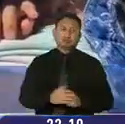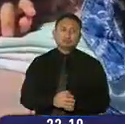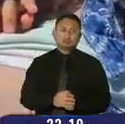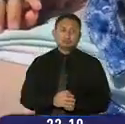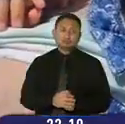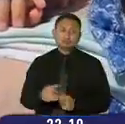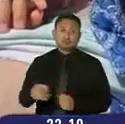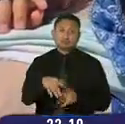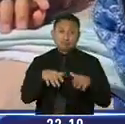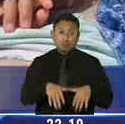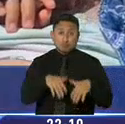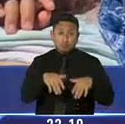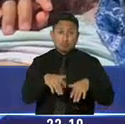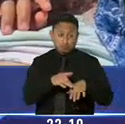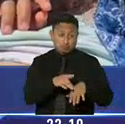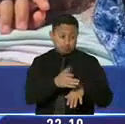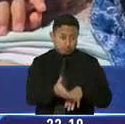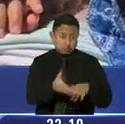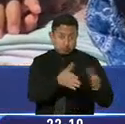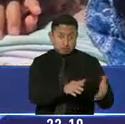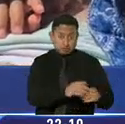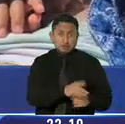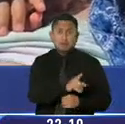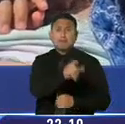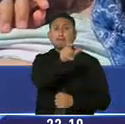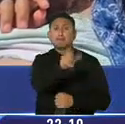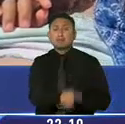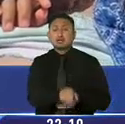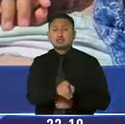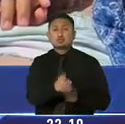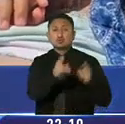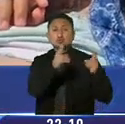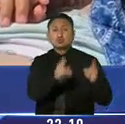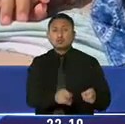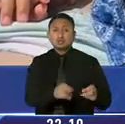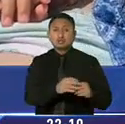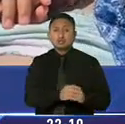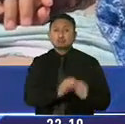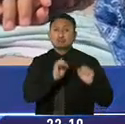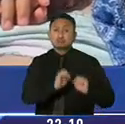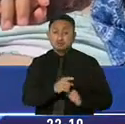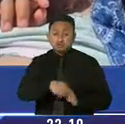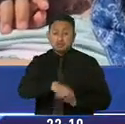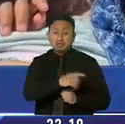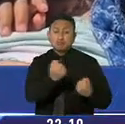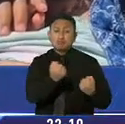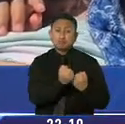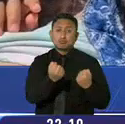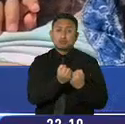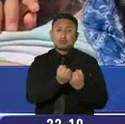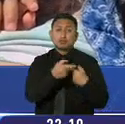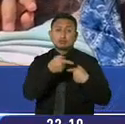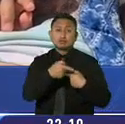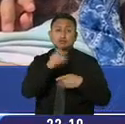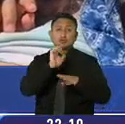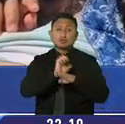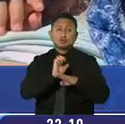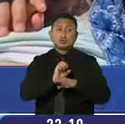un animal el que se murió, es una persona, un ser humano, una persona que contribuía a la patria, a la